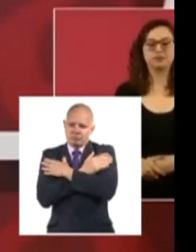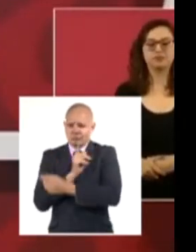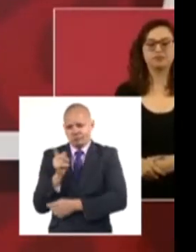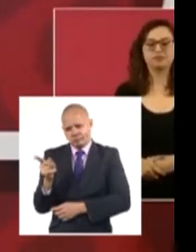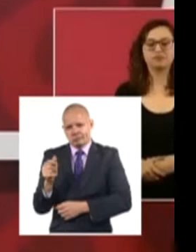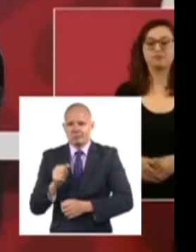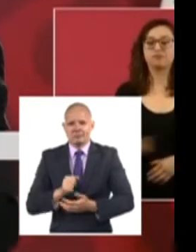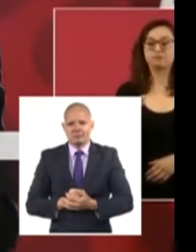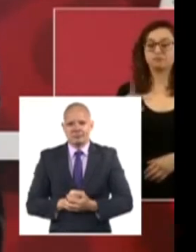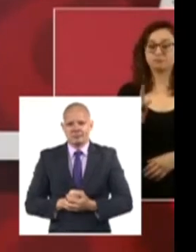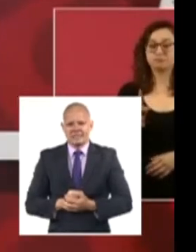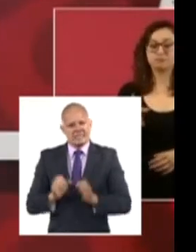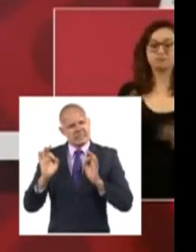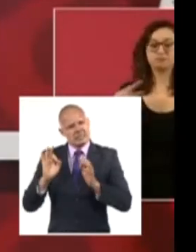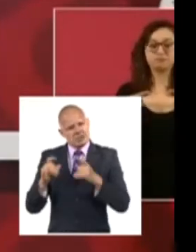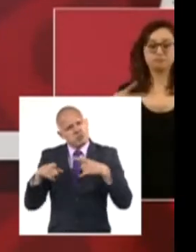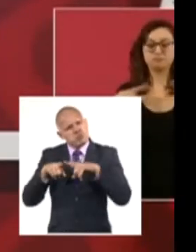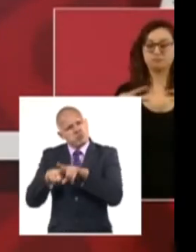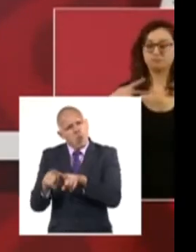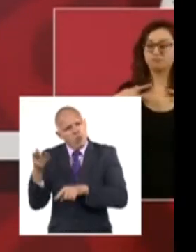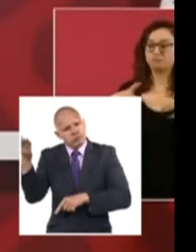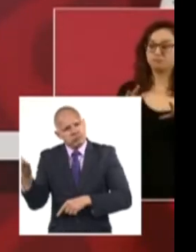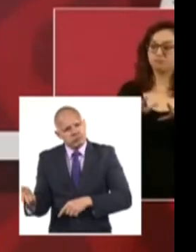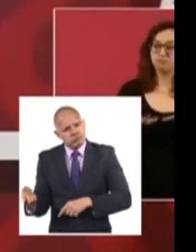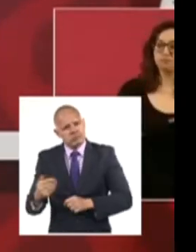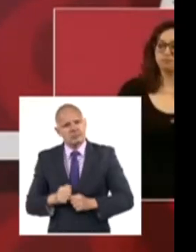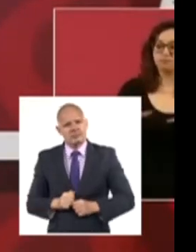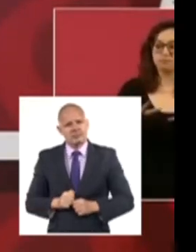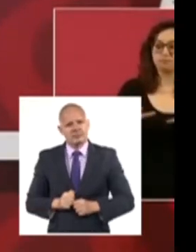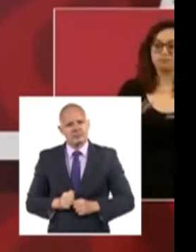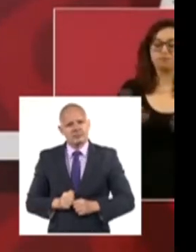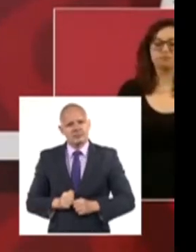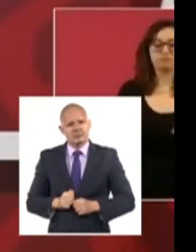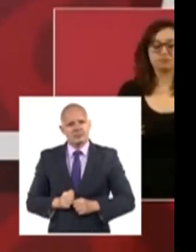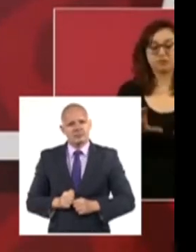unidos todos los conservados